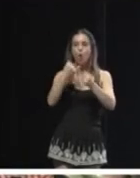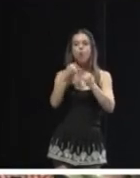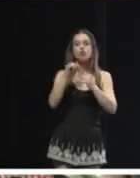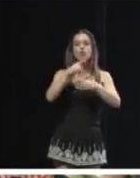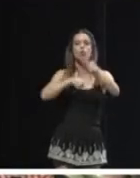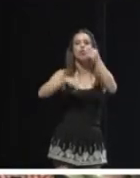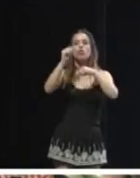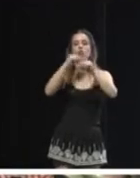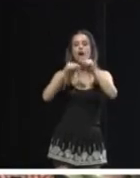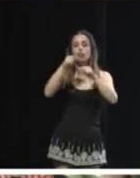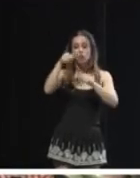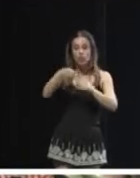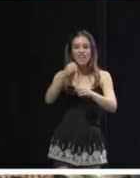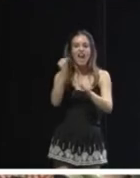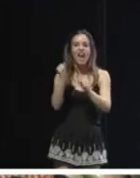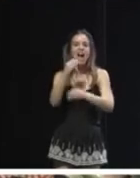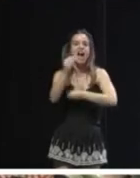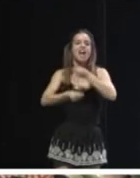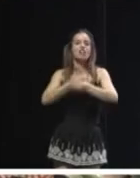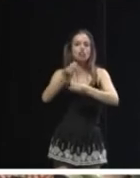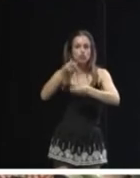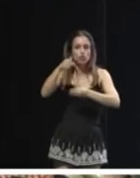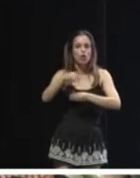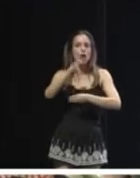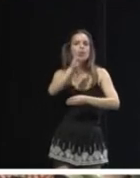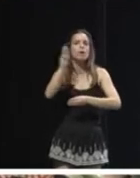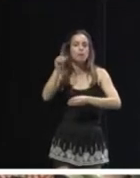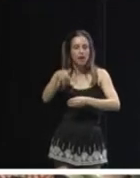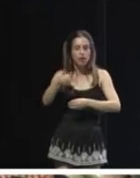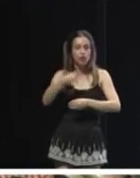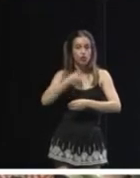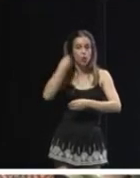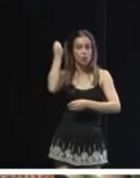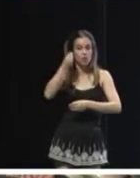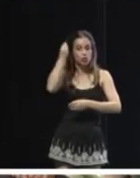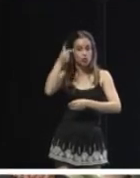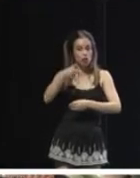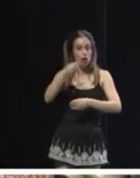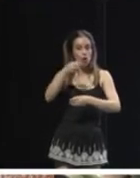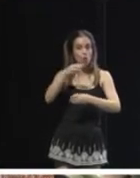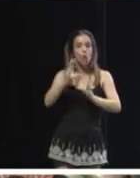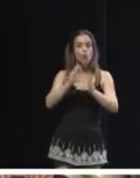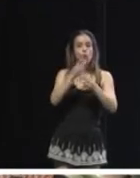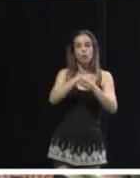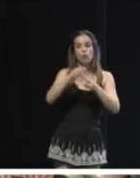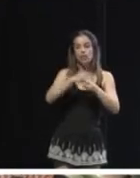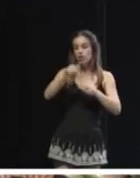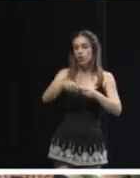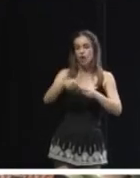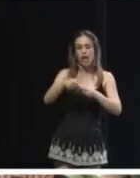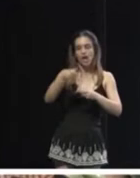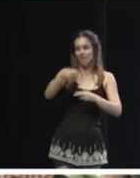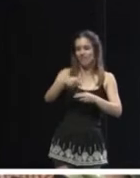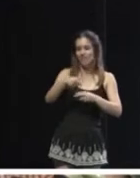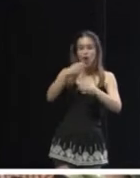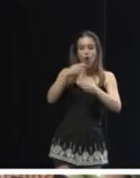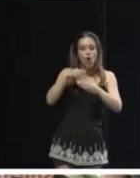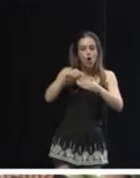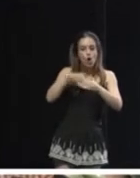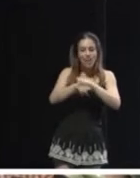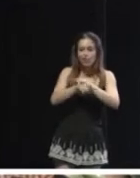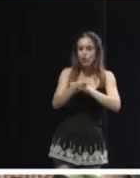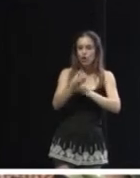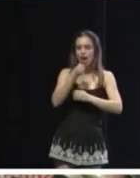son todavía peores. Yo creo que un partido que no ejecuta los fondos públicos de todos y de todas en una tierra